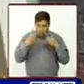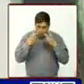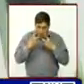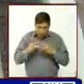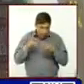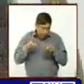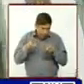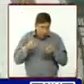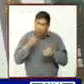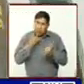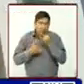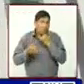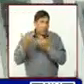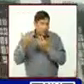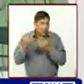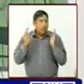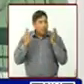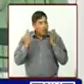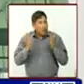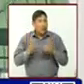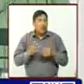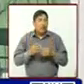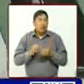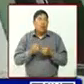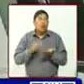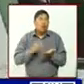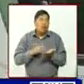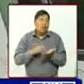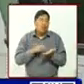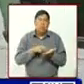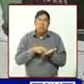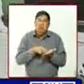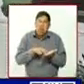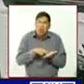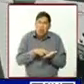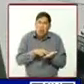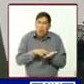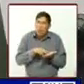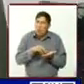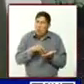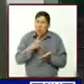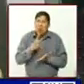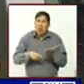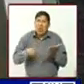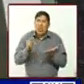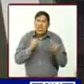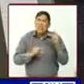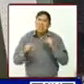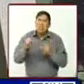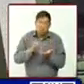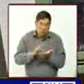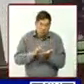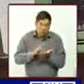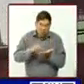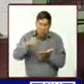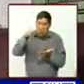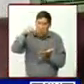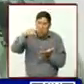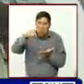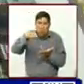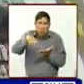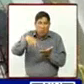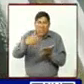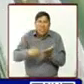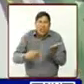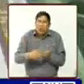las cámaras, lo que estamos esperando son los exámenes toxicológicos para ver qué sustancia habría ingerido para